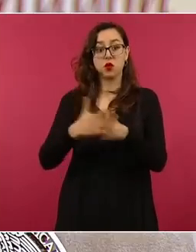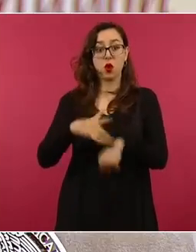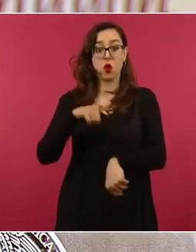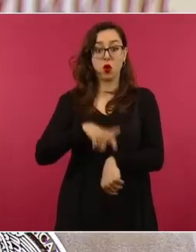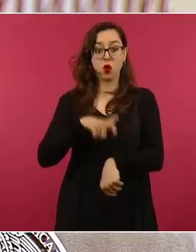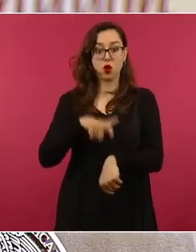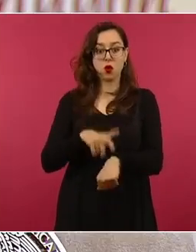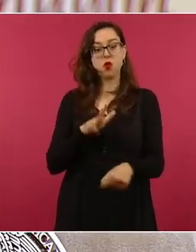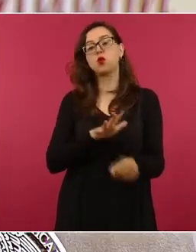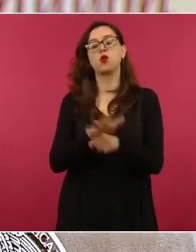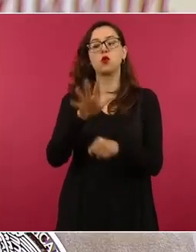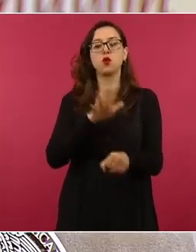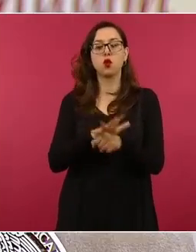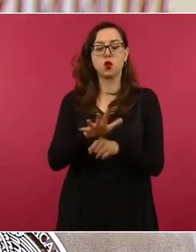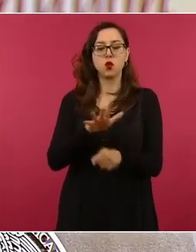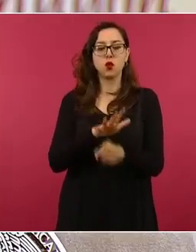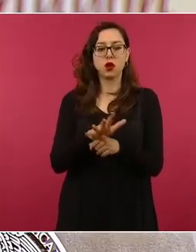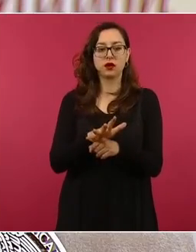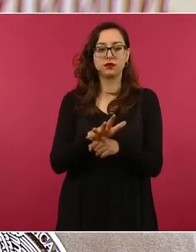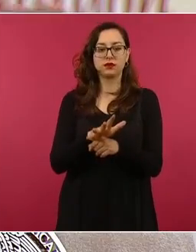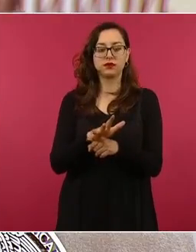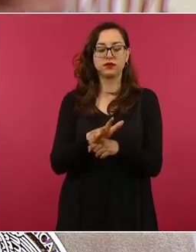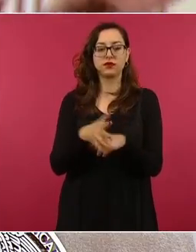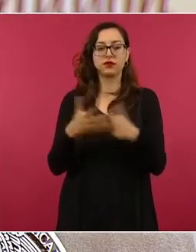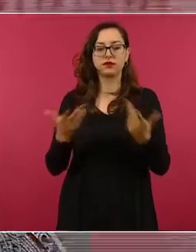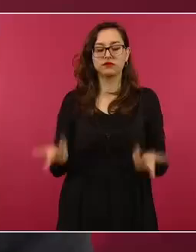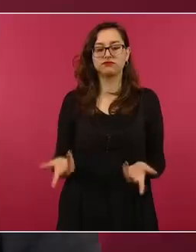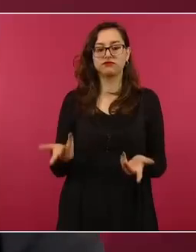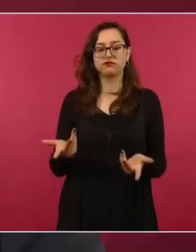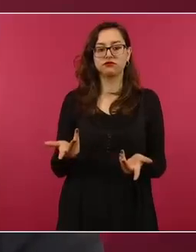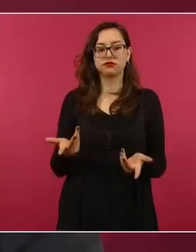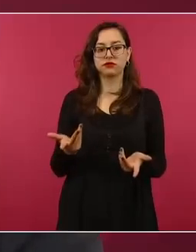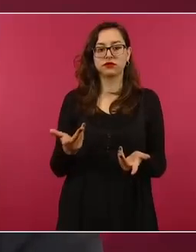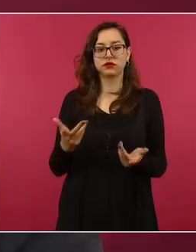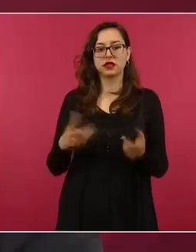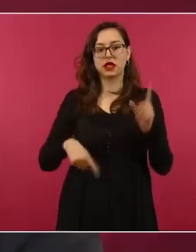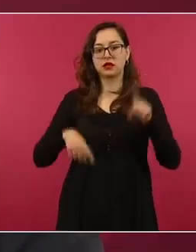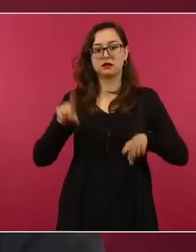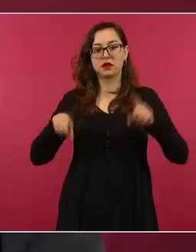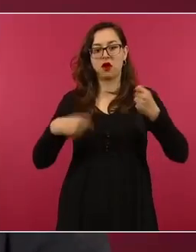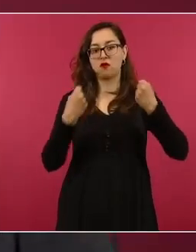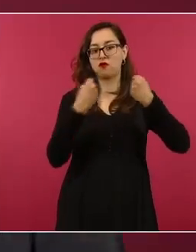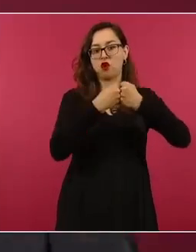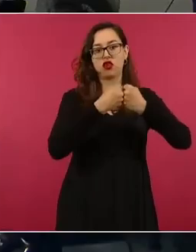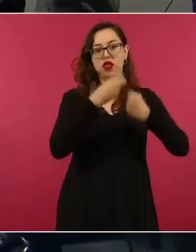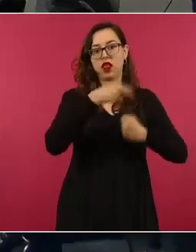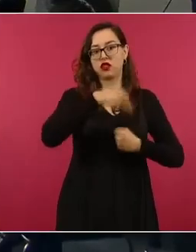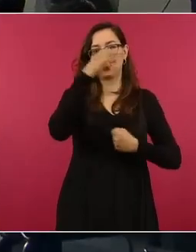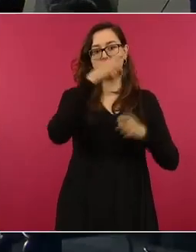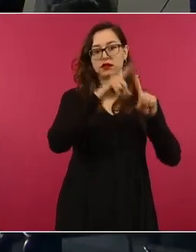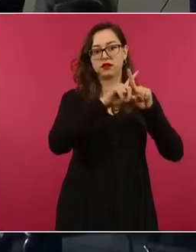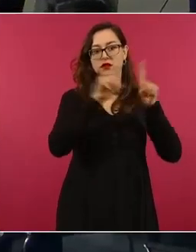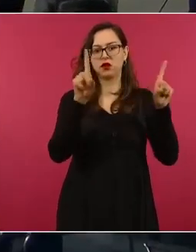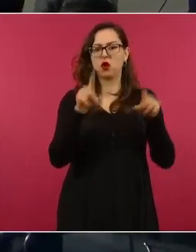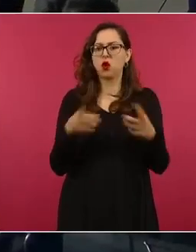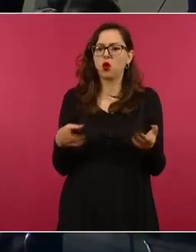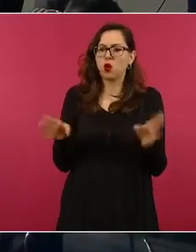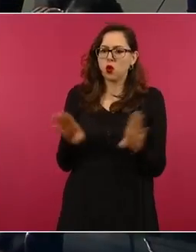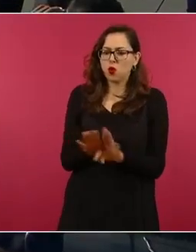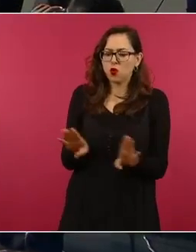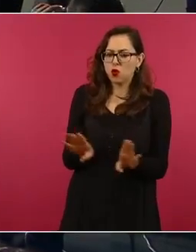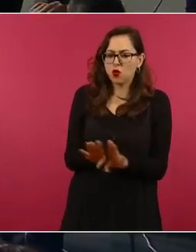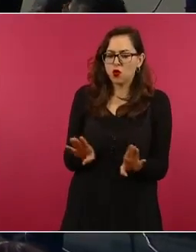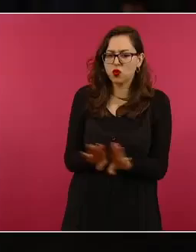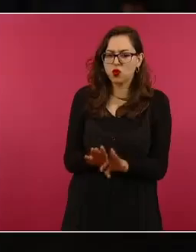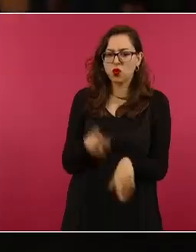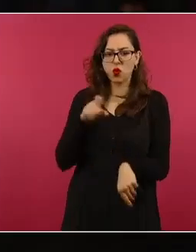actualmente tenemos, con la diferenciación de las zonas horarias en la frontera norte. O sea, quedaría entonces